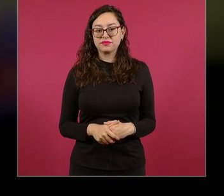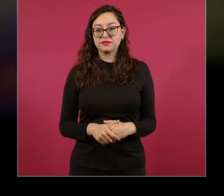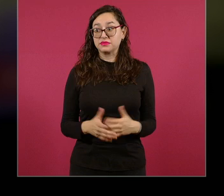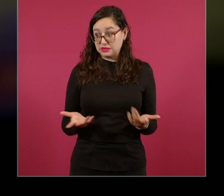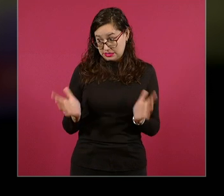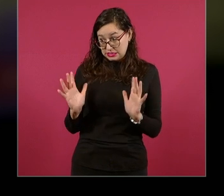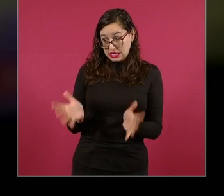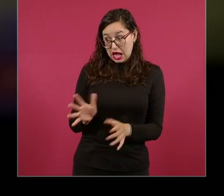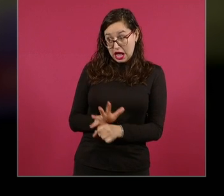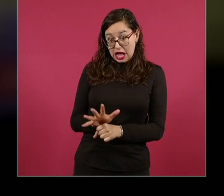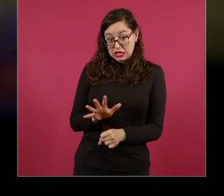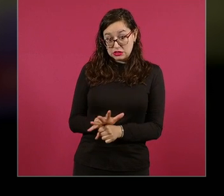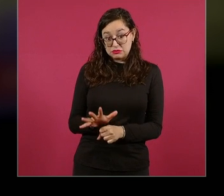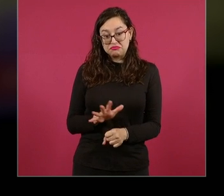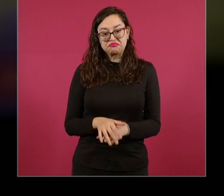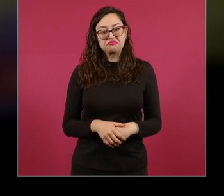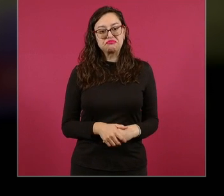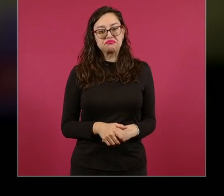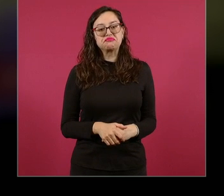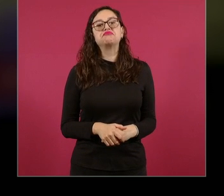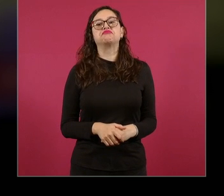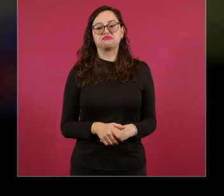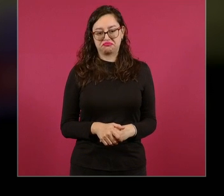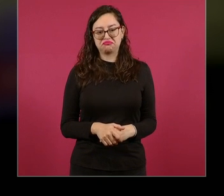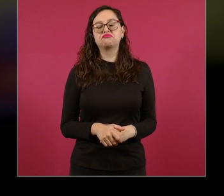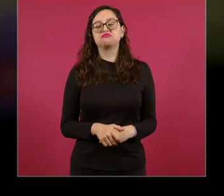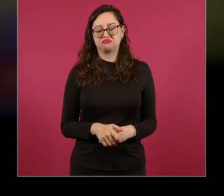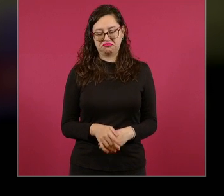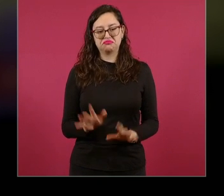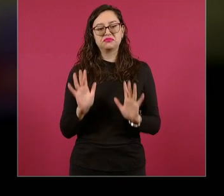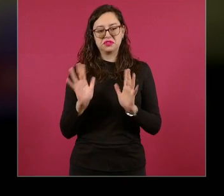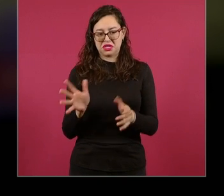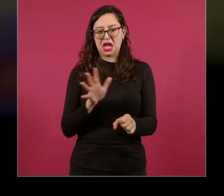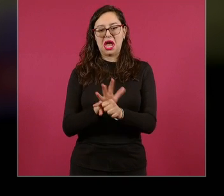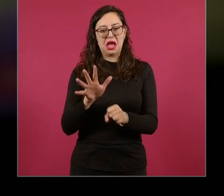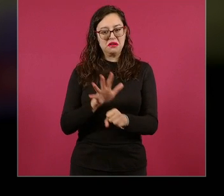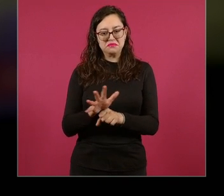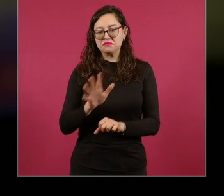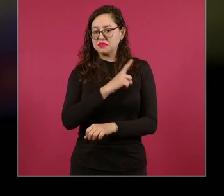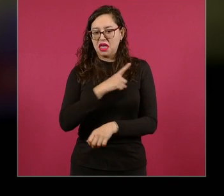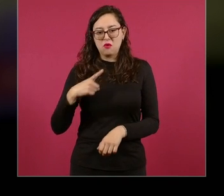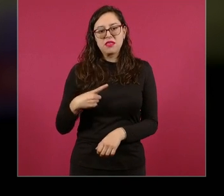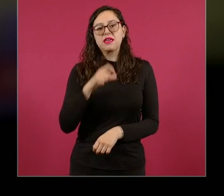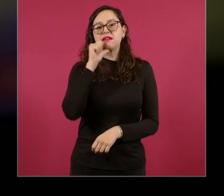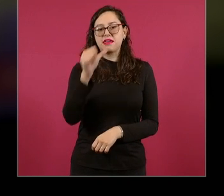¿estamos a mano? Ya vas. Mano a mano hemos quedado. Nada me debe, nada te debo, ¿sale?